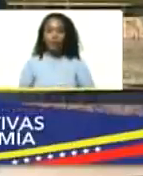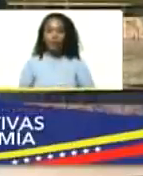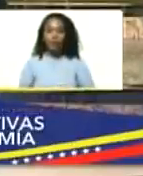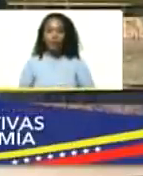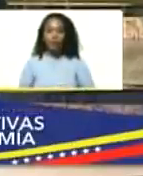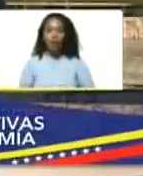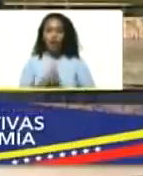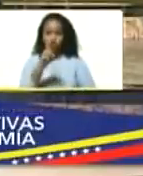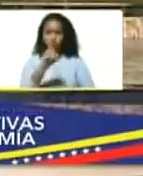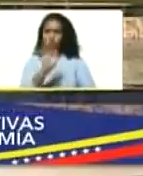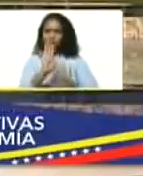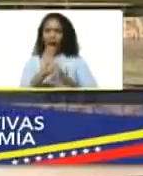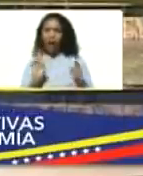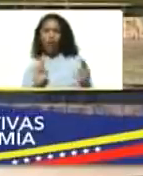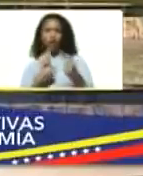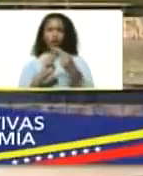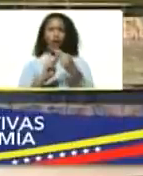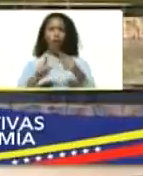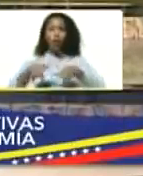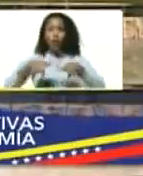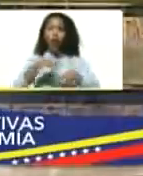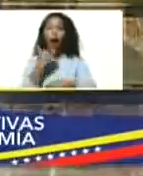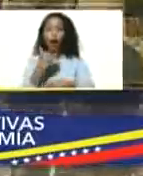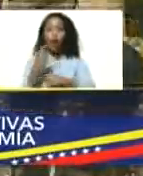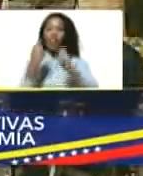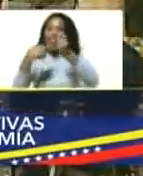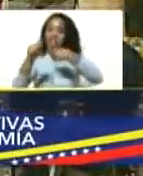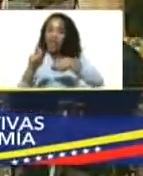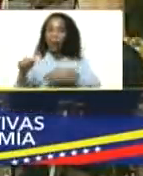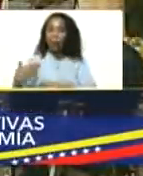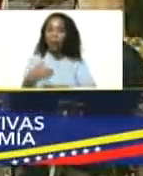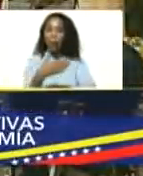tú has conseguido en algún lugar que vendan pescado